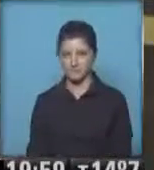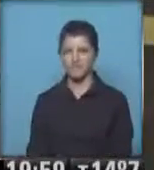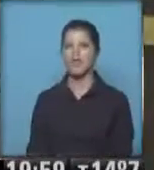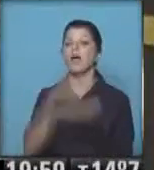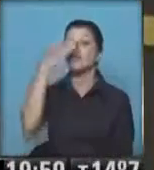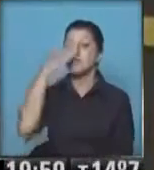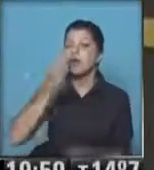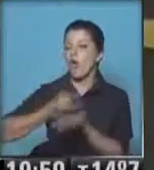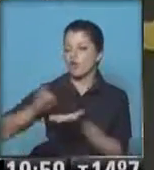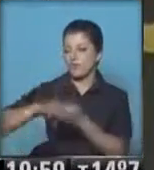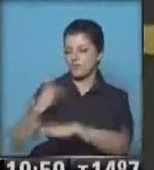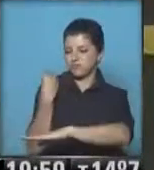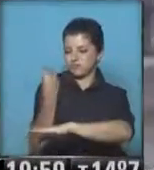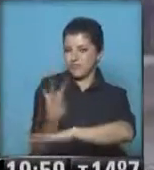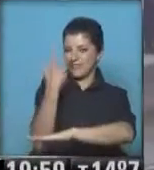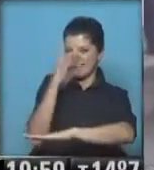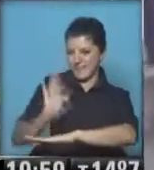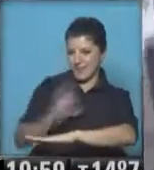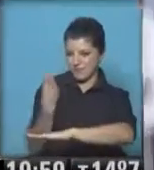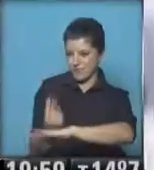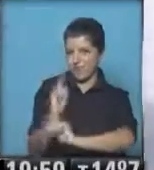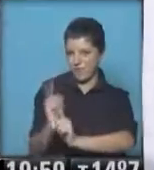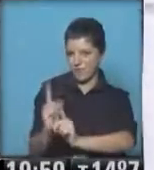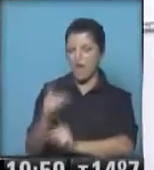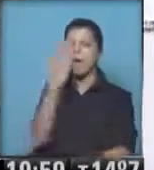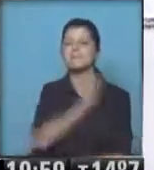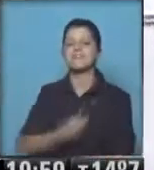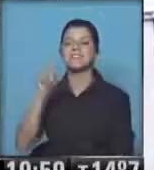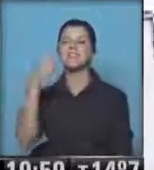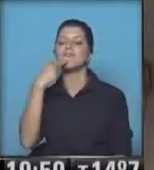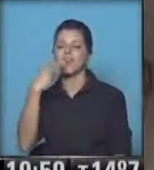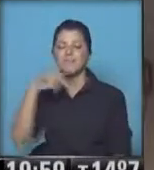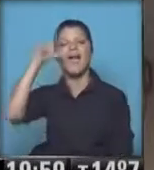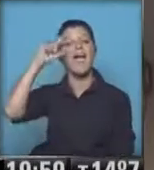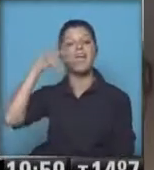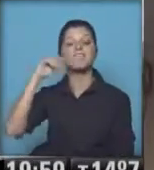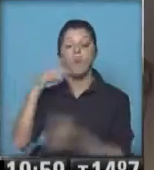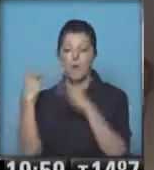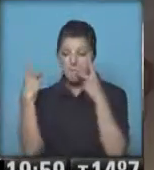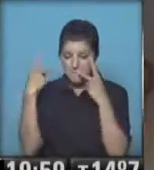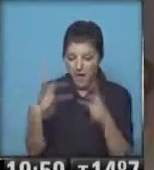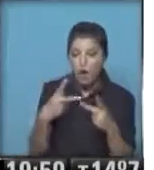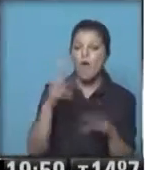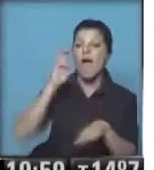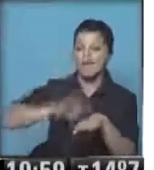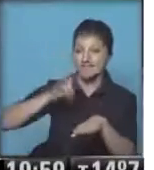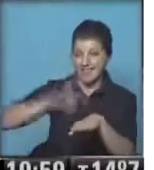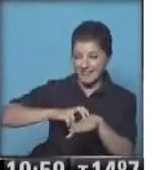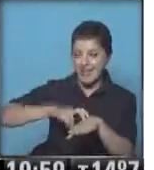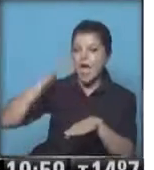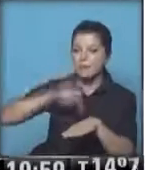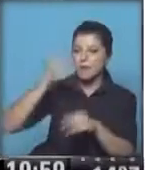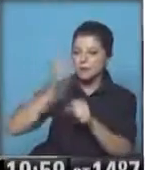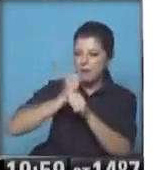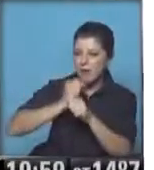ser reelecto por tercera vez como presidente de Bolivia, Evo Morales llegó a la provincia de Salta, donde desarrolló una agenda tan intensa